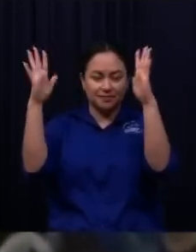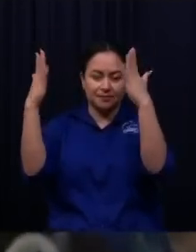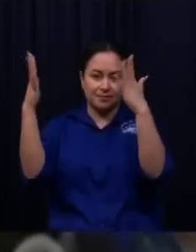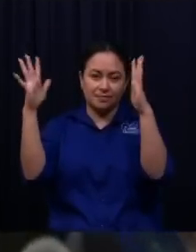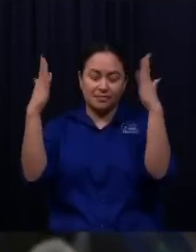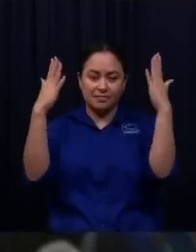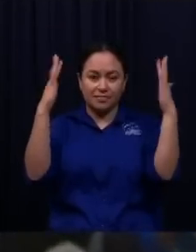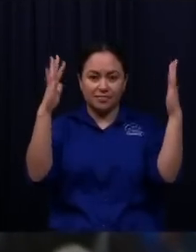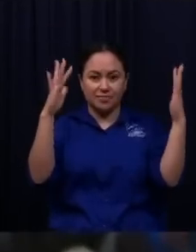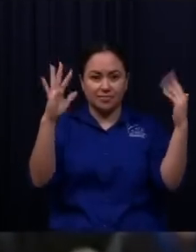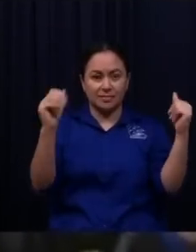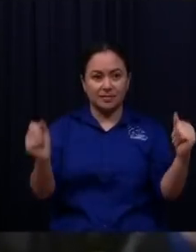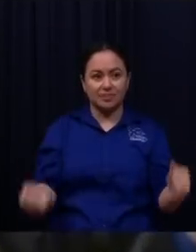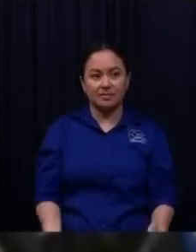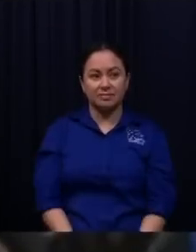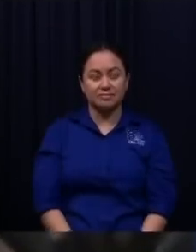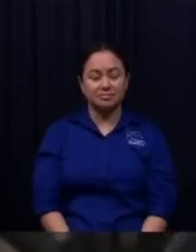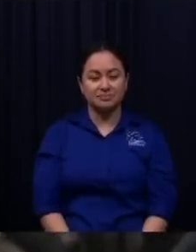esto.